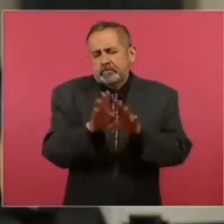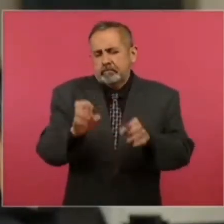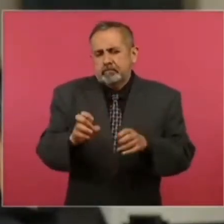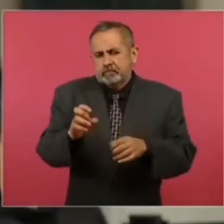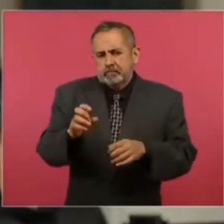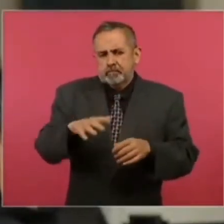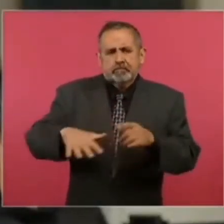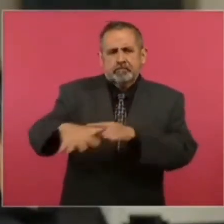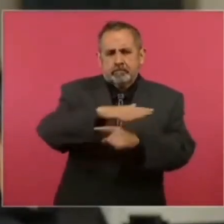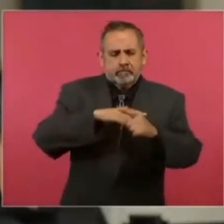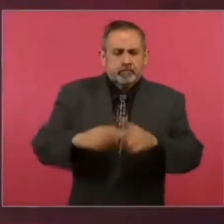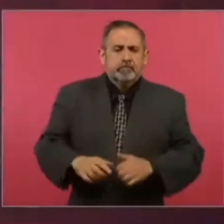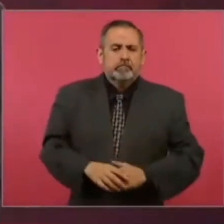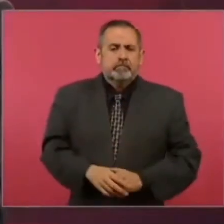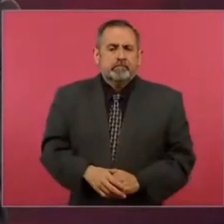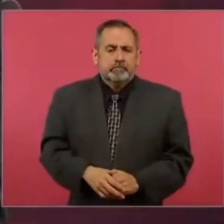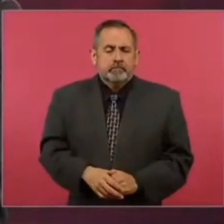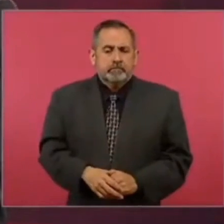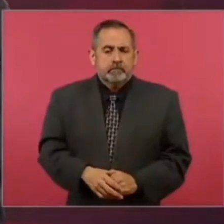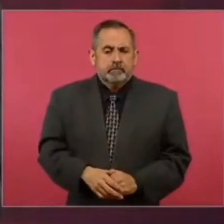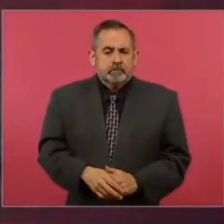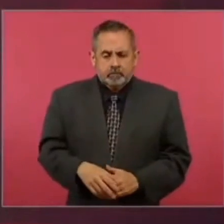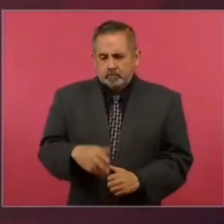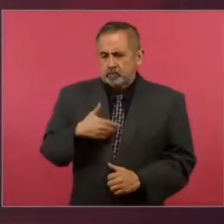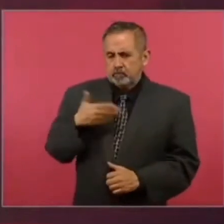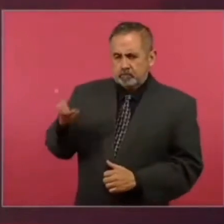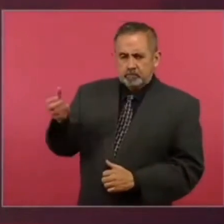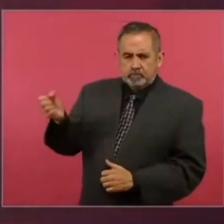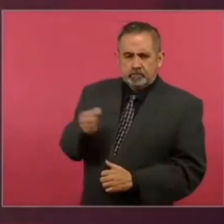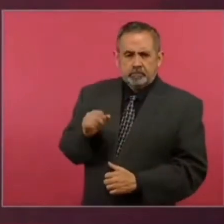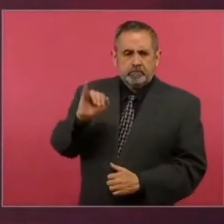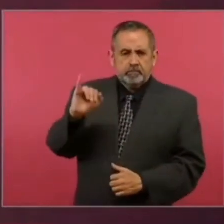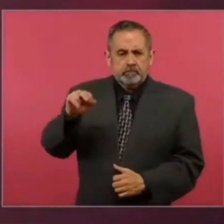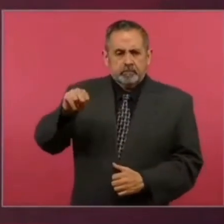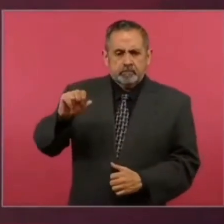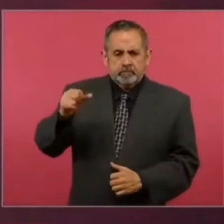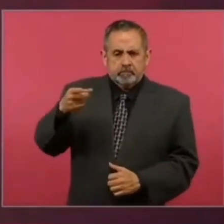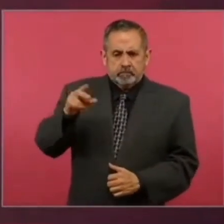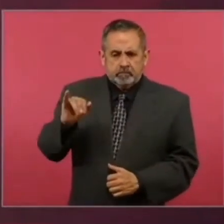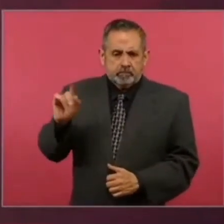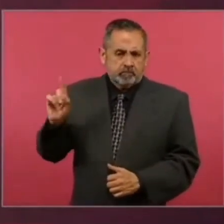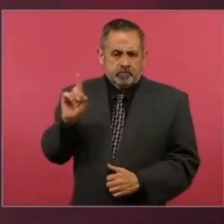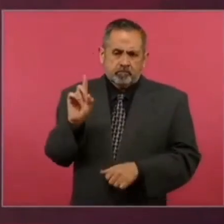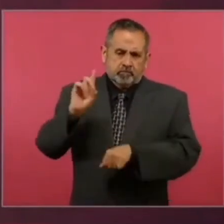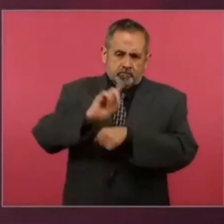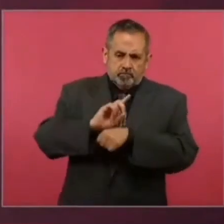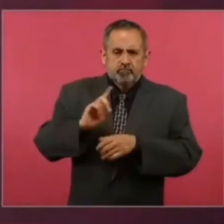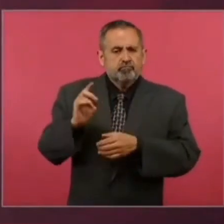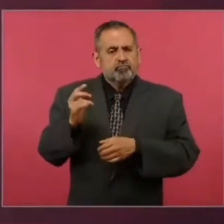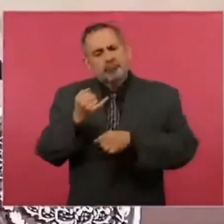del ecológico. Le vamos a pedir al arquitecto Iñaki que venga un día y que informe.